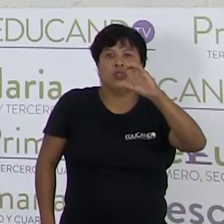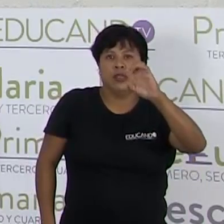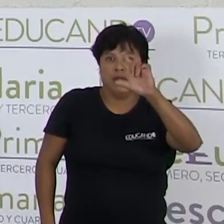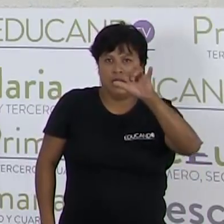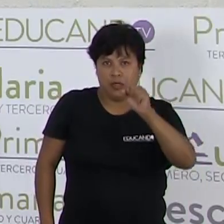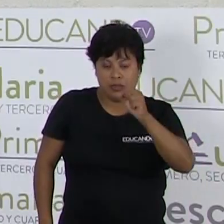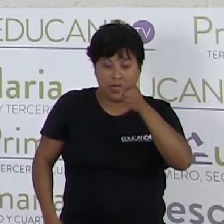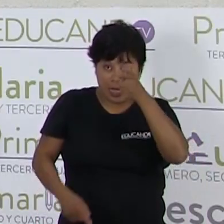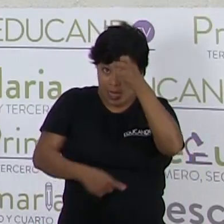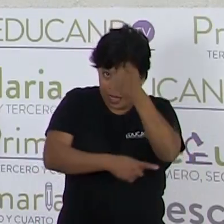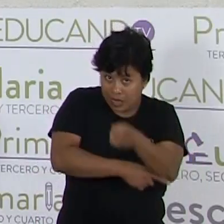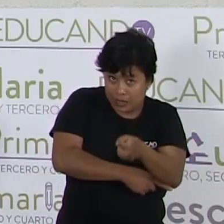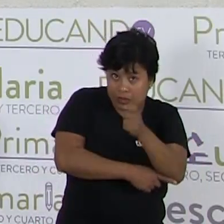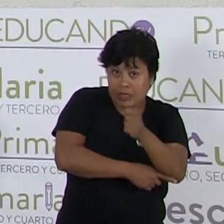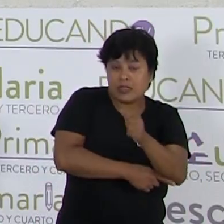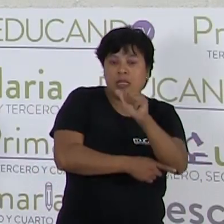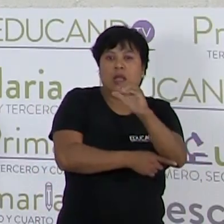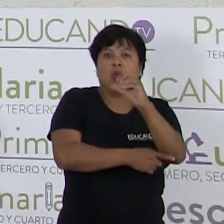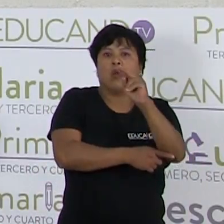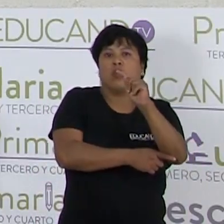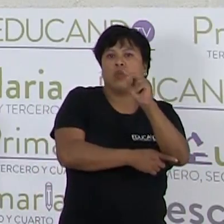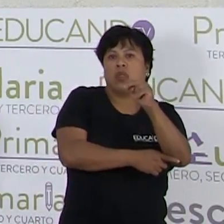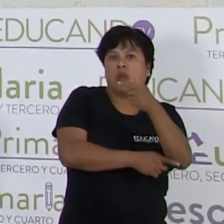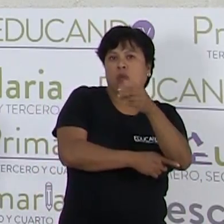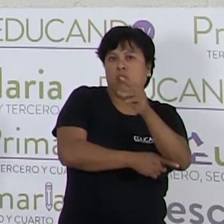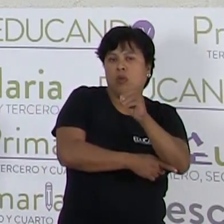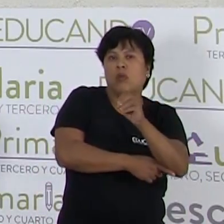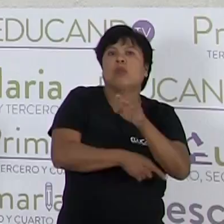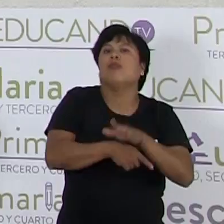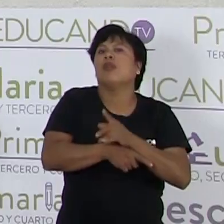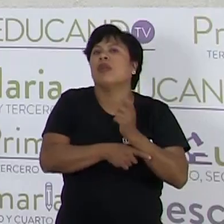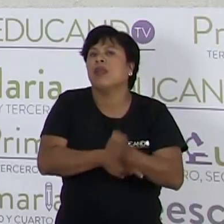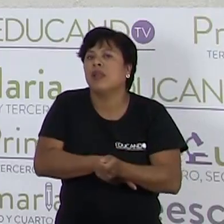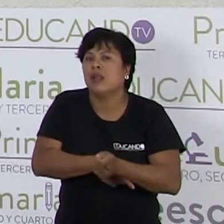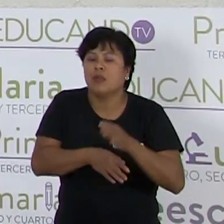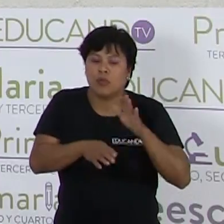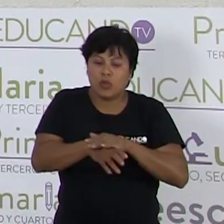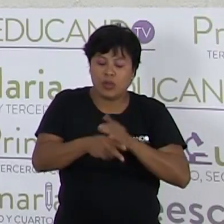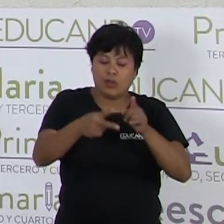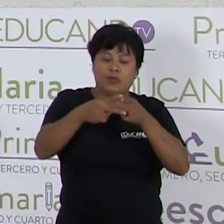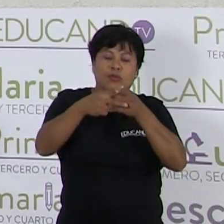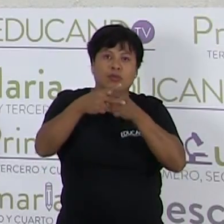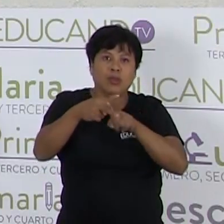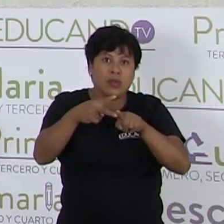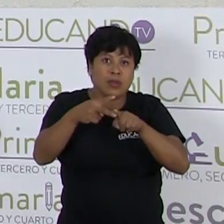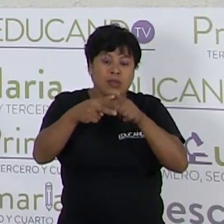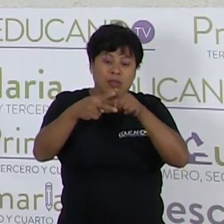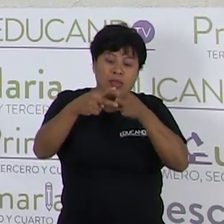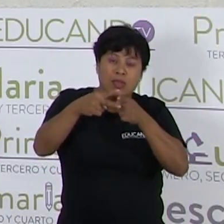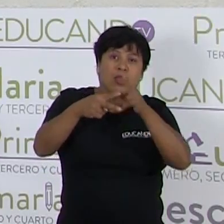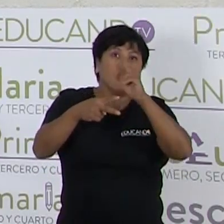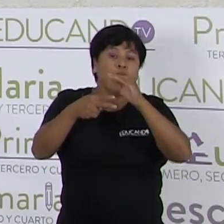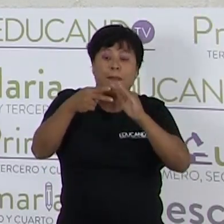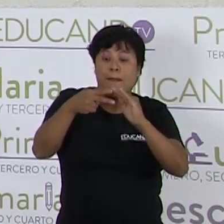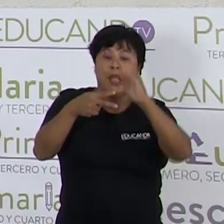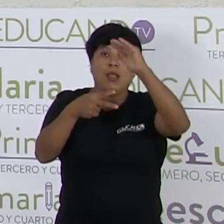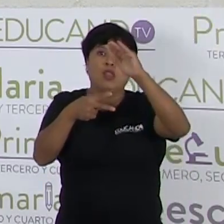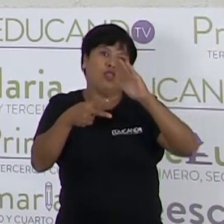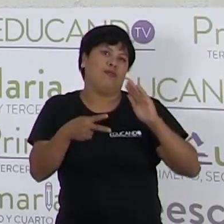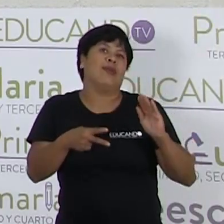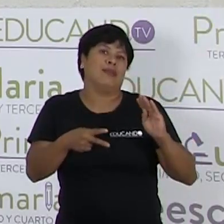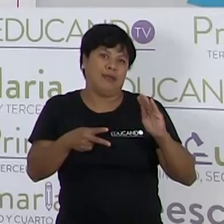sería acutángulo también. ¿Por qué? Porque sus ángulos no pasan de 90